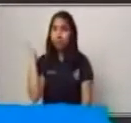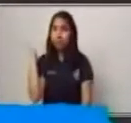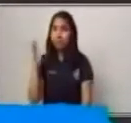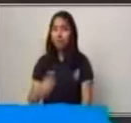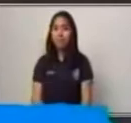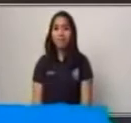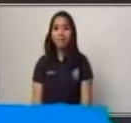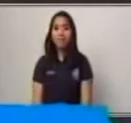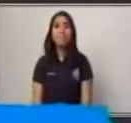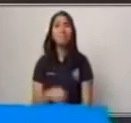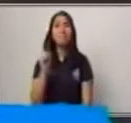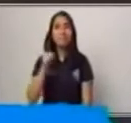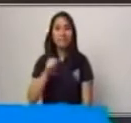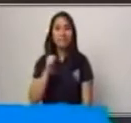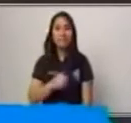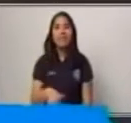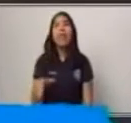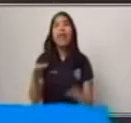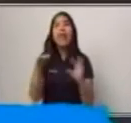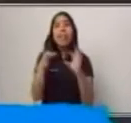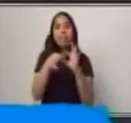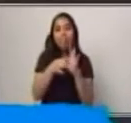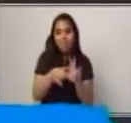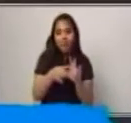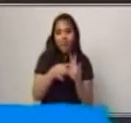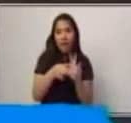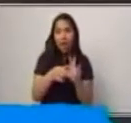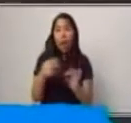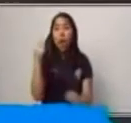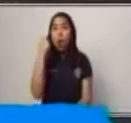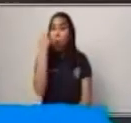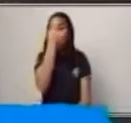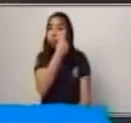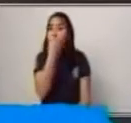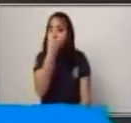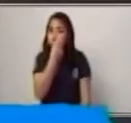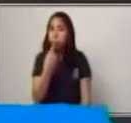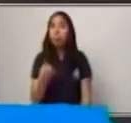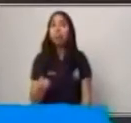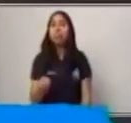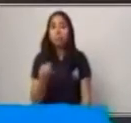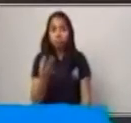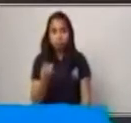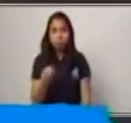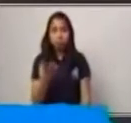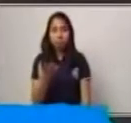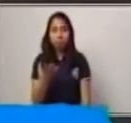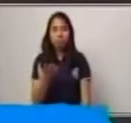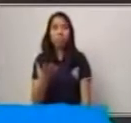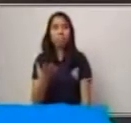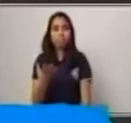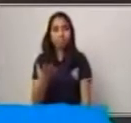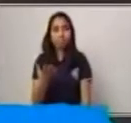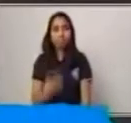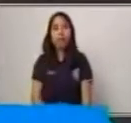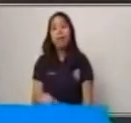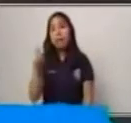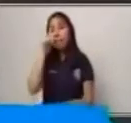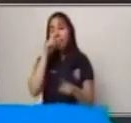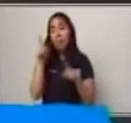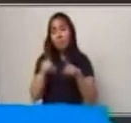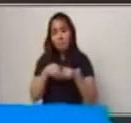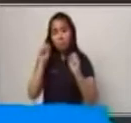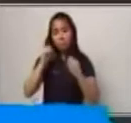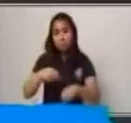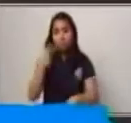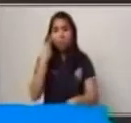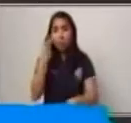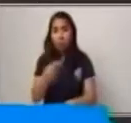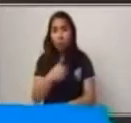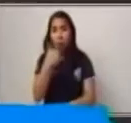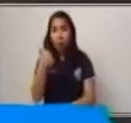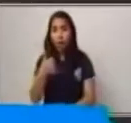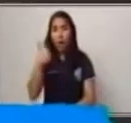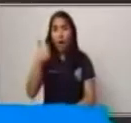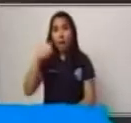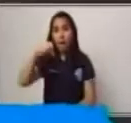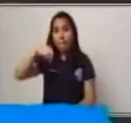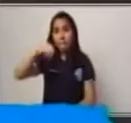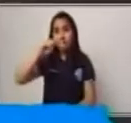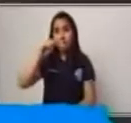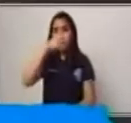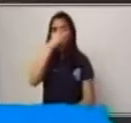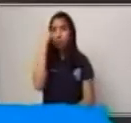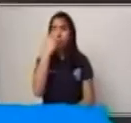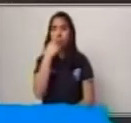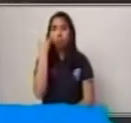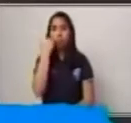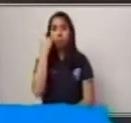Y acá también encontraremos la posición. Dijimos que explica o brinda mayor